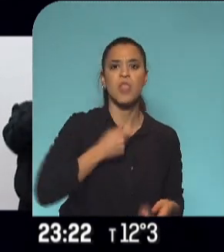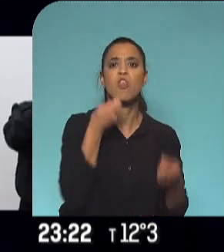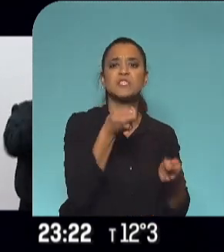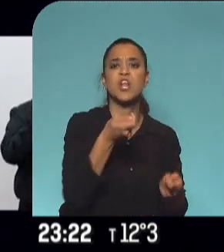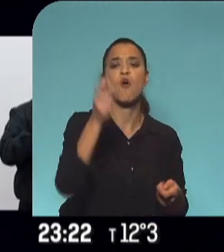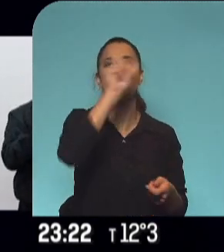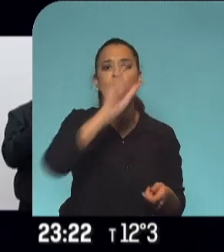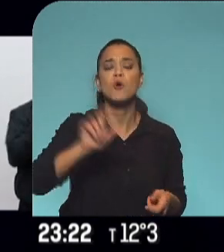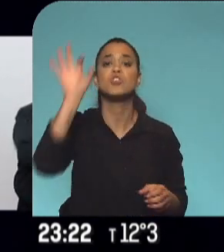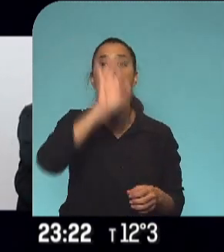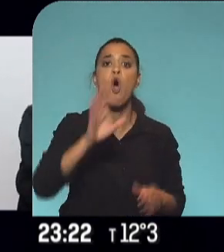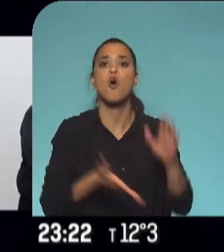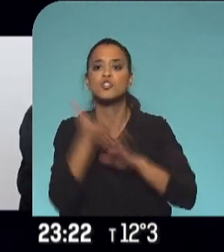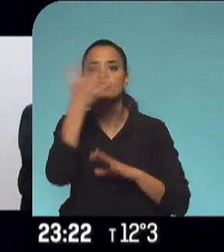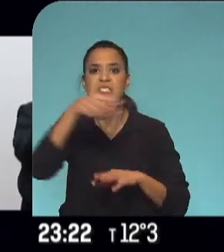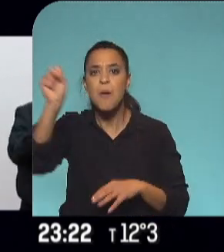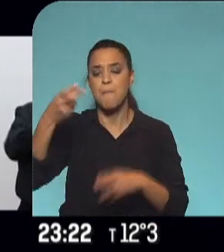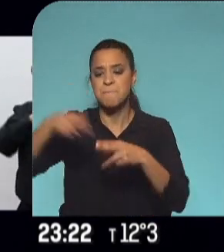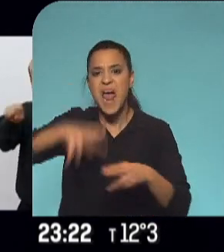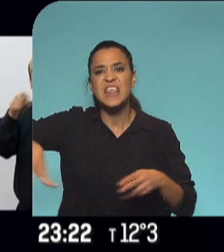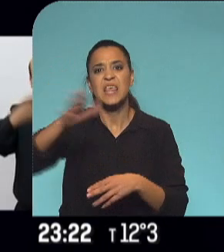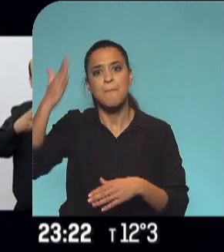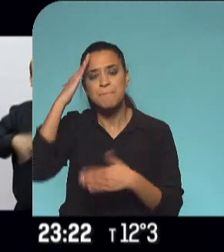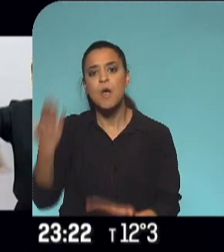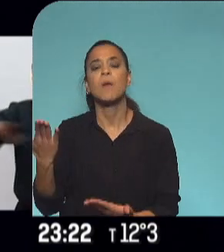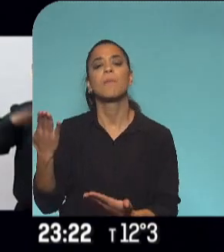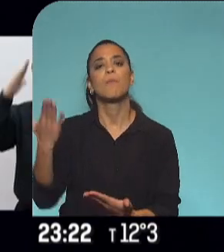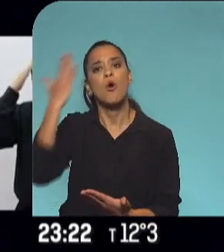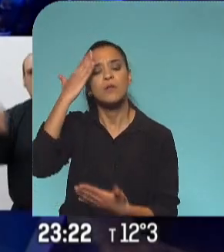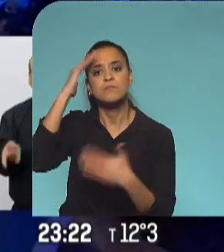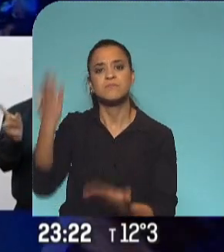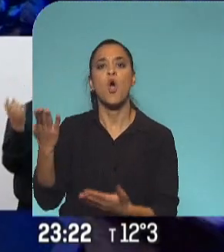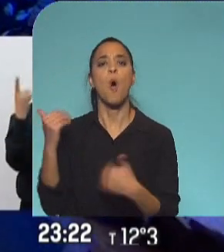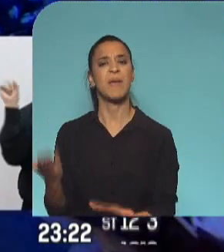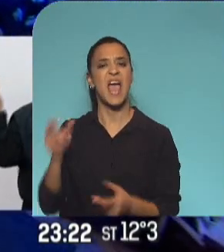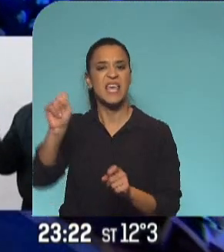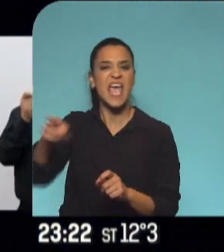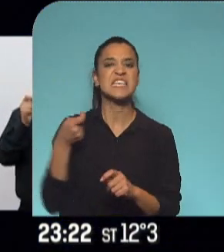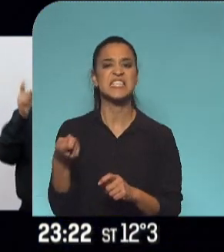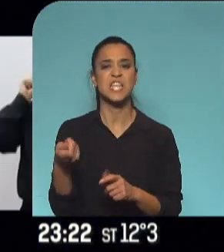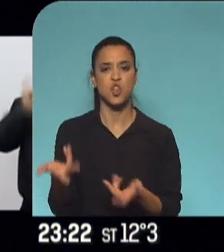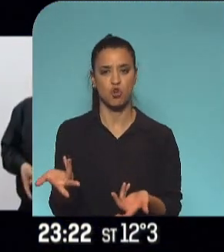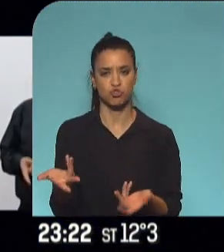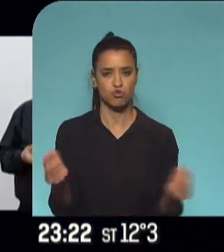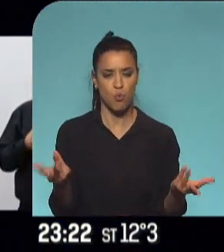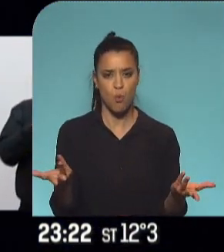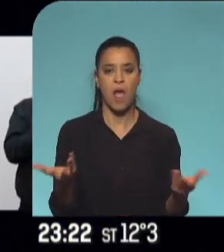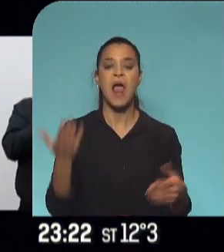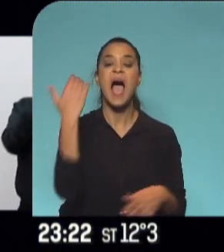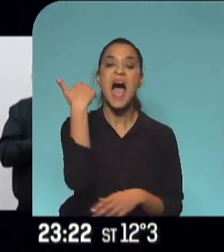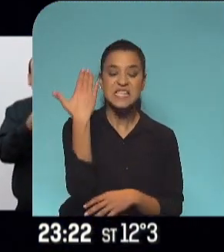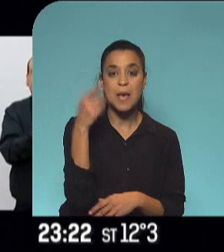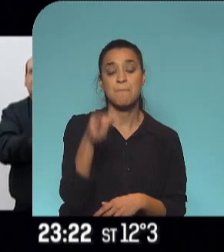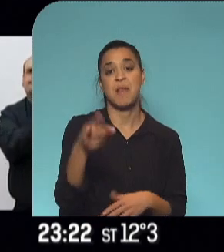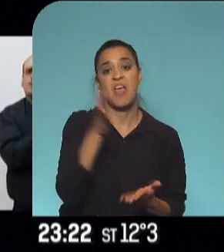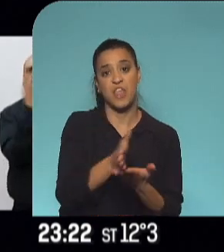lleva a los mandatarios extranjeros al Parque de la Memoria a rendirle homenaje a sus asesinos. La Asamblea de los Derechos